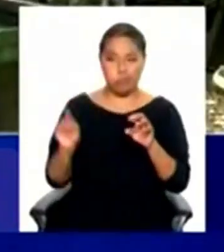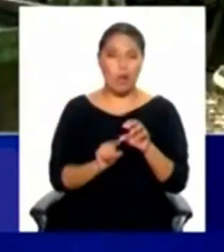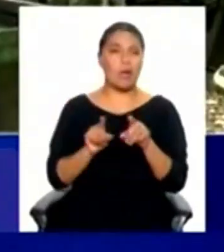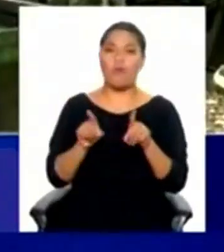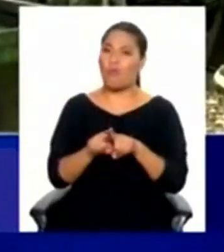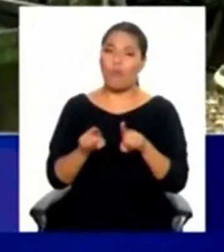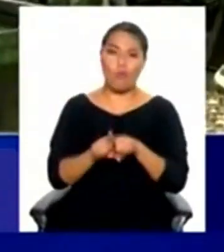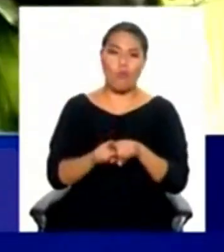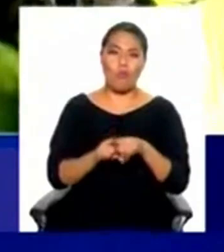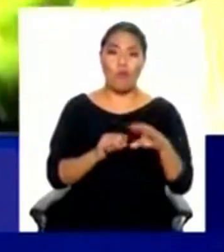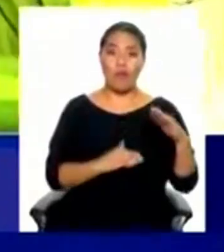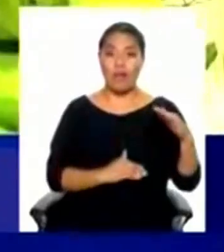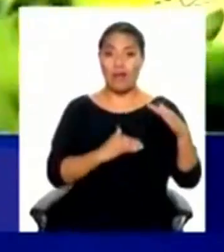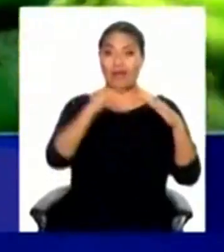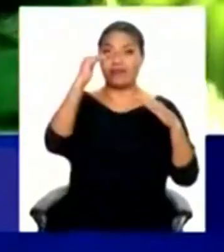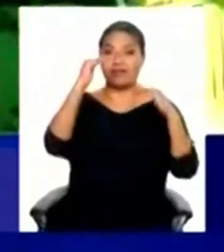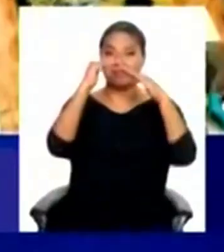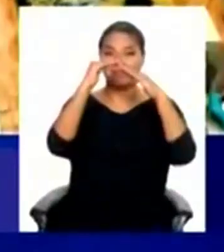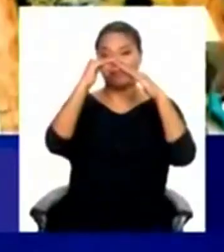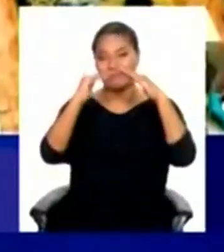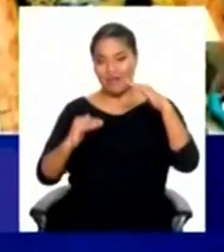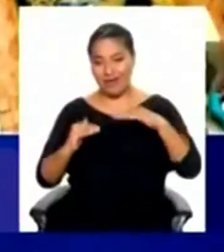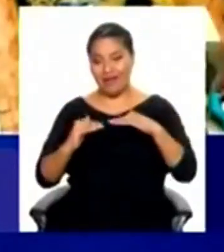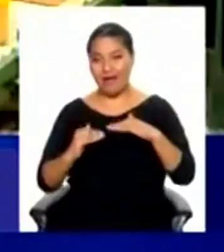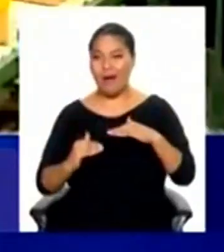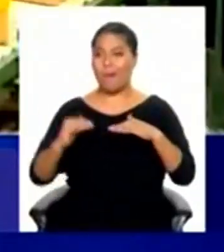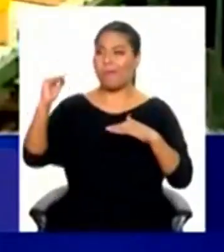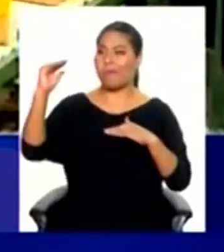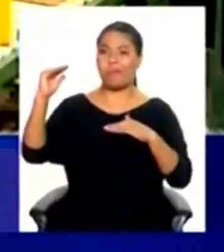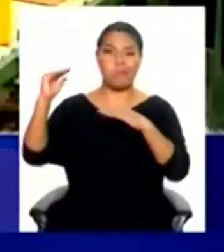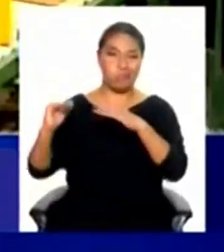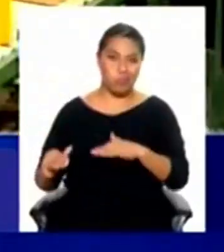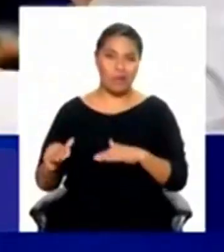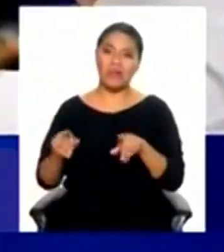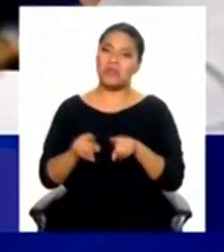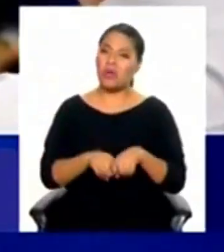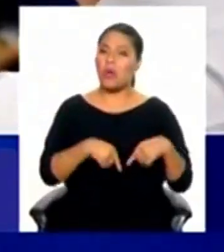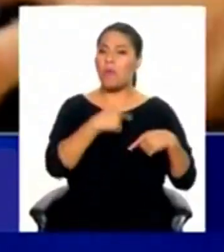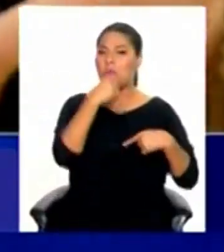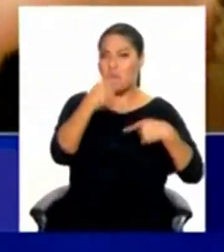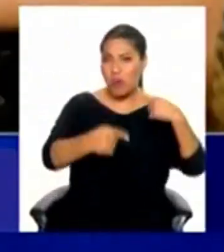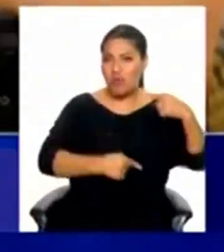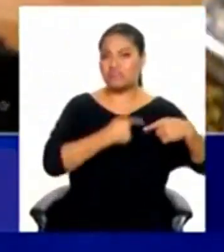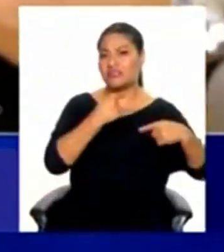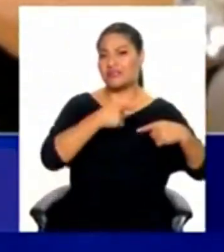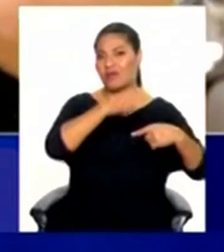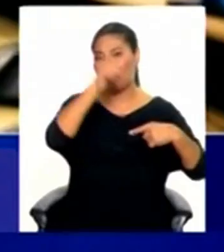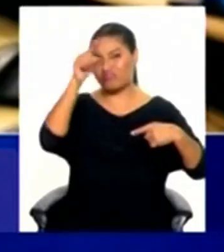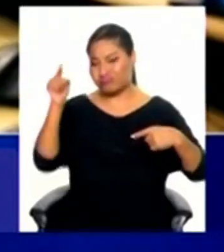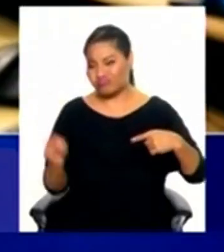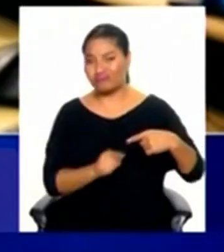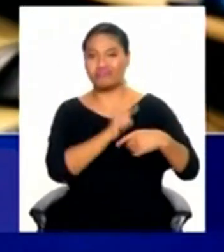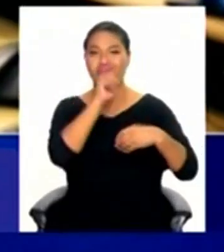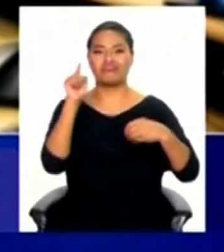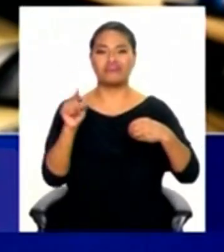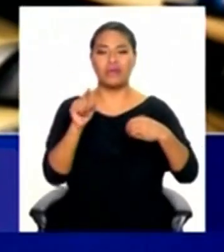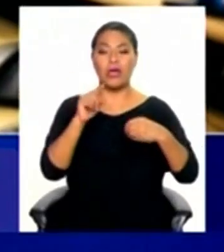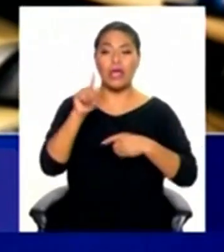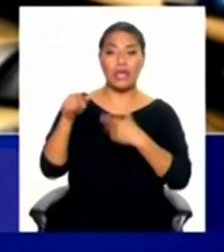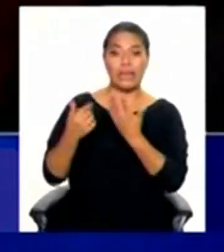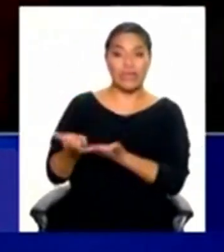tiene un piso y al medio tienes expansiones apogeos enfriamientos ralentizaciones pero cuando